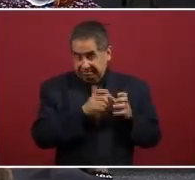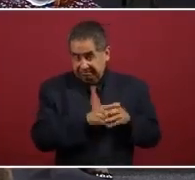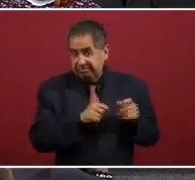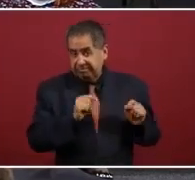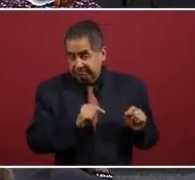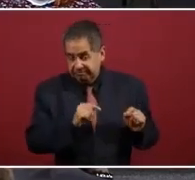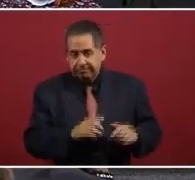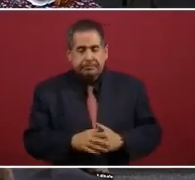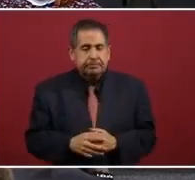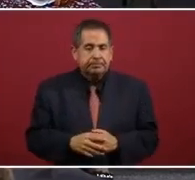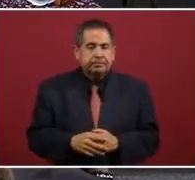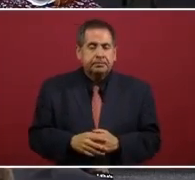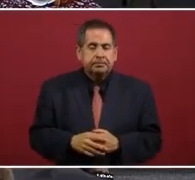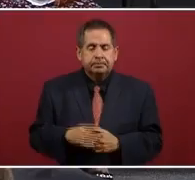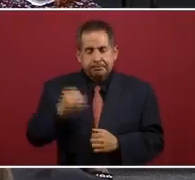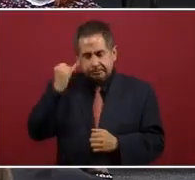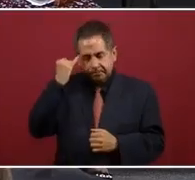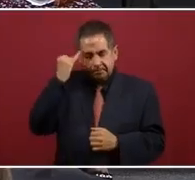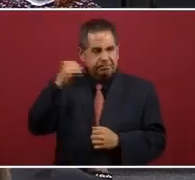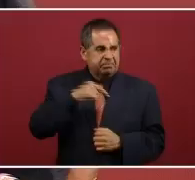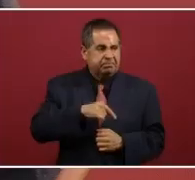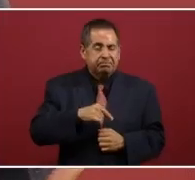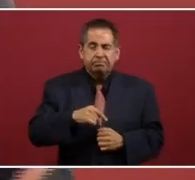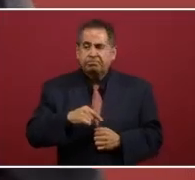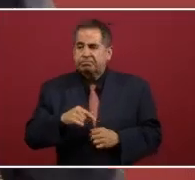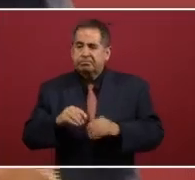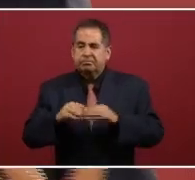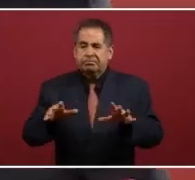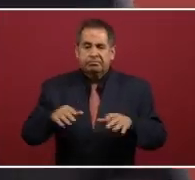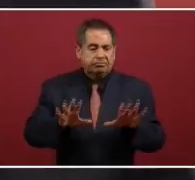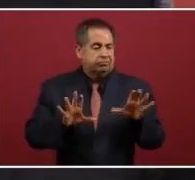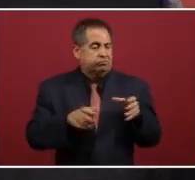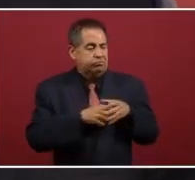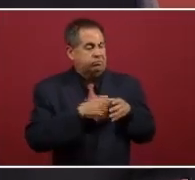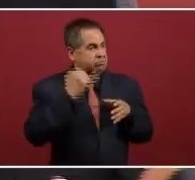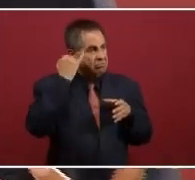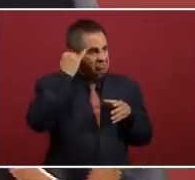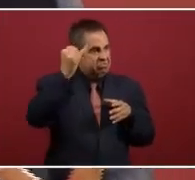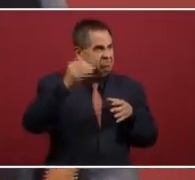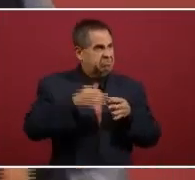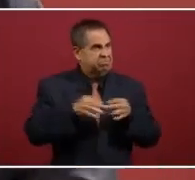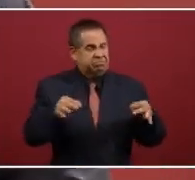los paradigmas del neoliberalismo